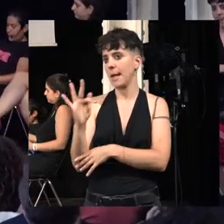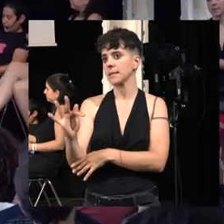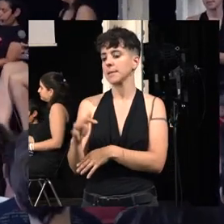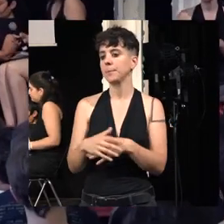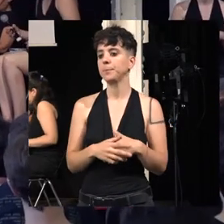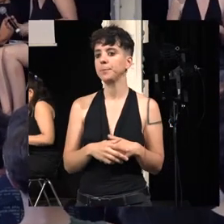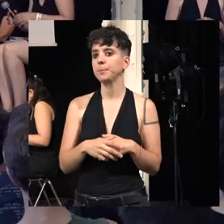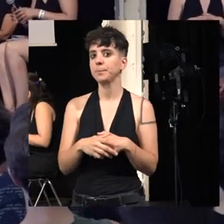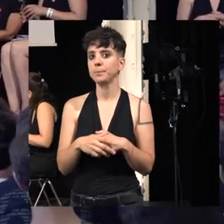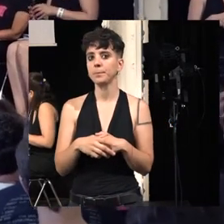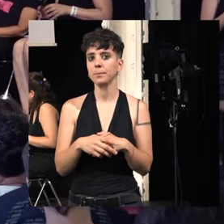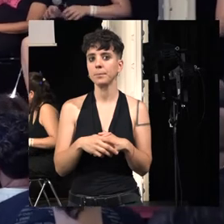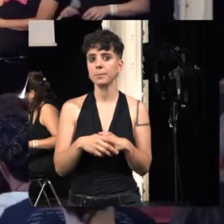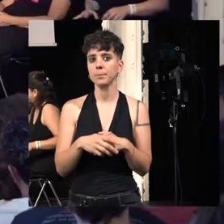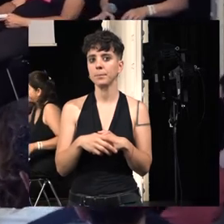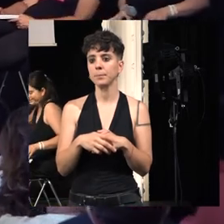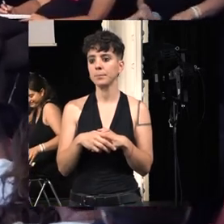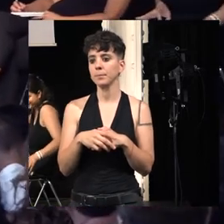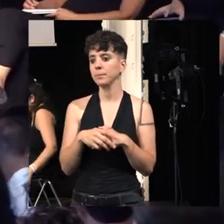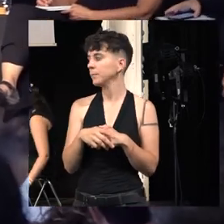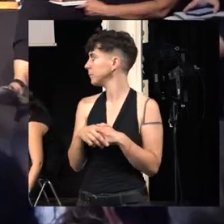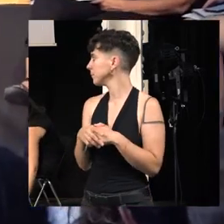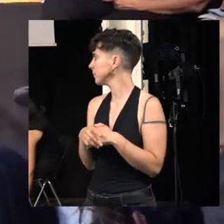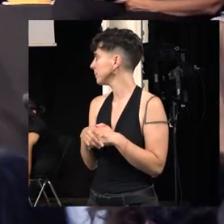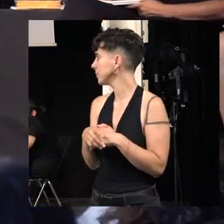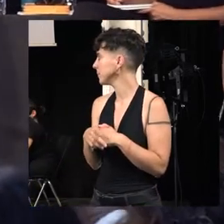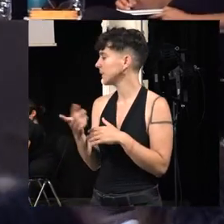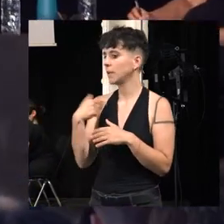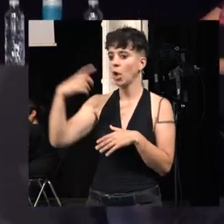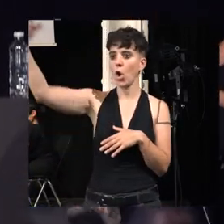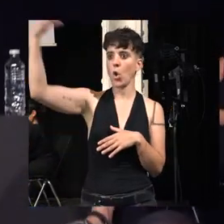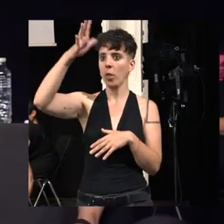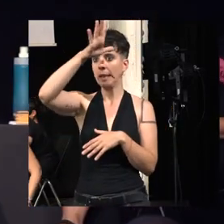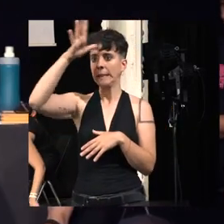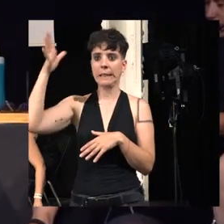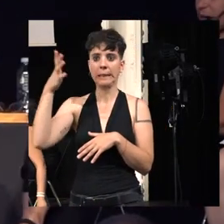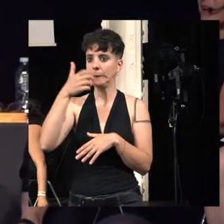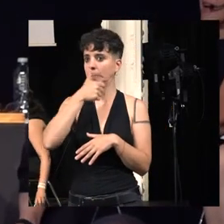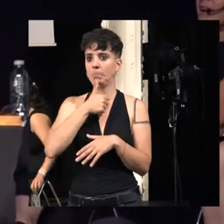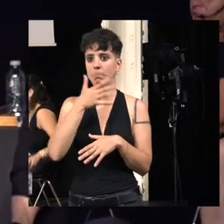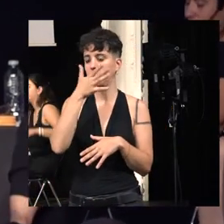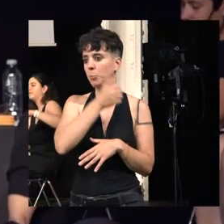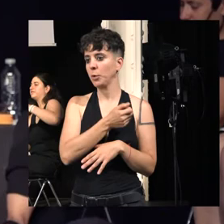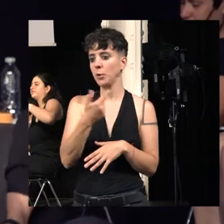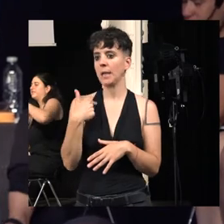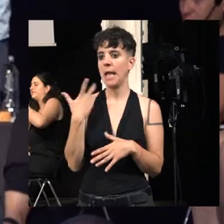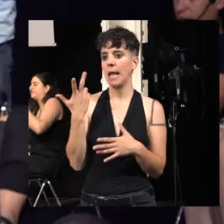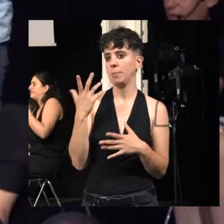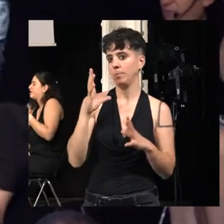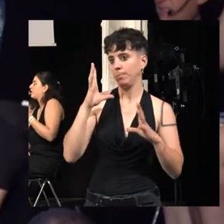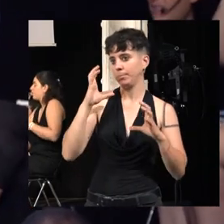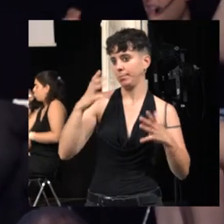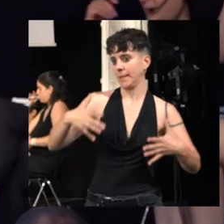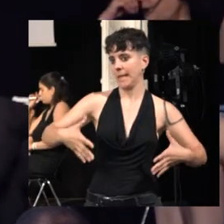Bueno, me voy a levantar porque hace una luz aquí y un calor que es un poco insoportable y ya los kilitos